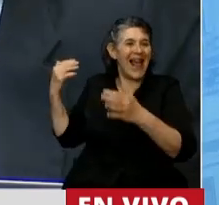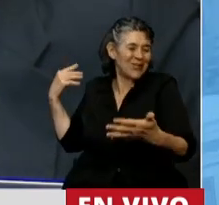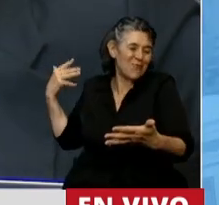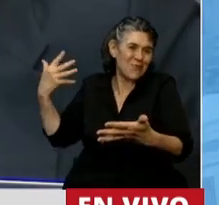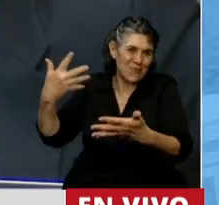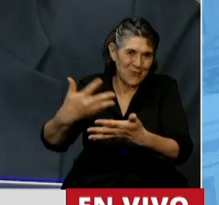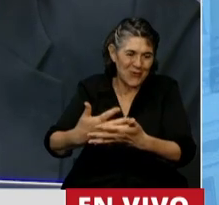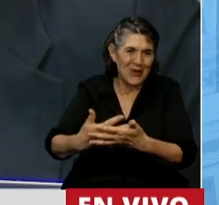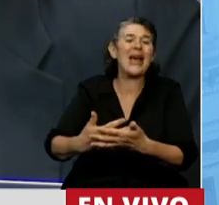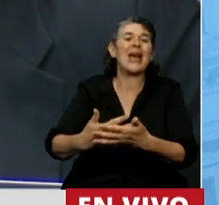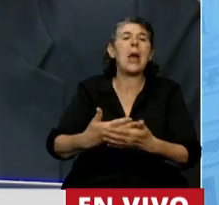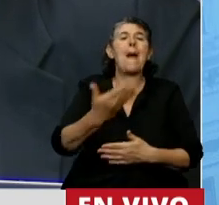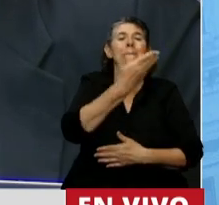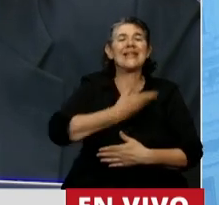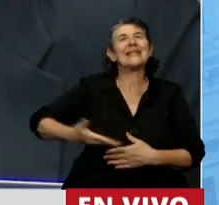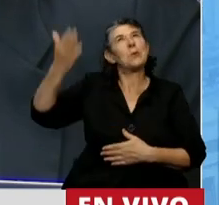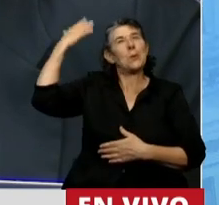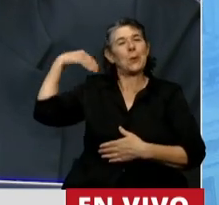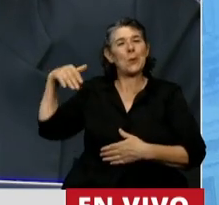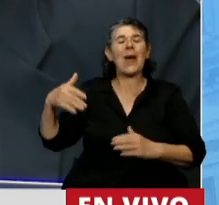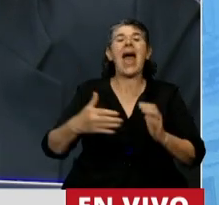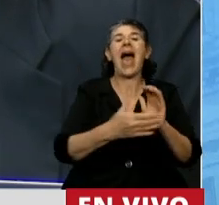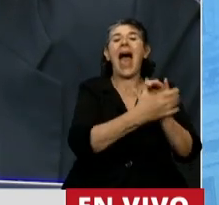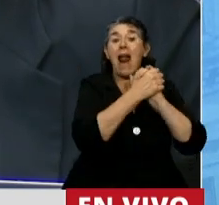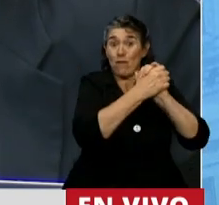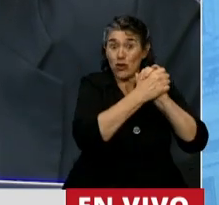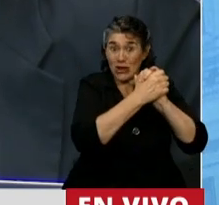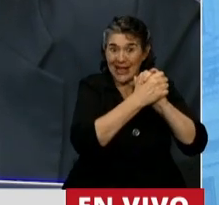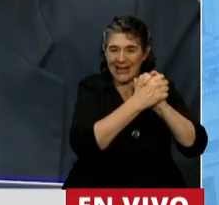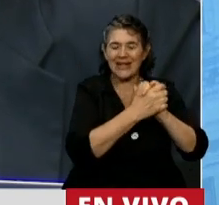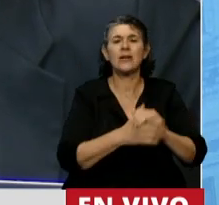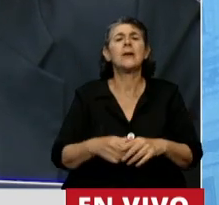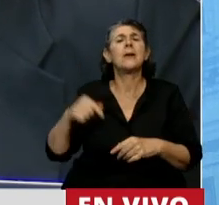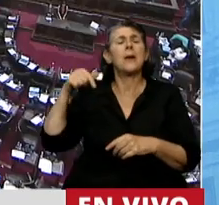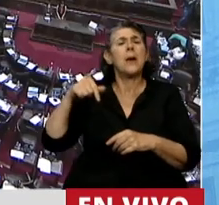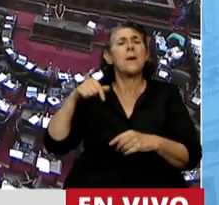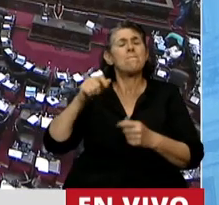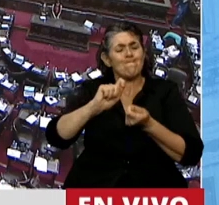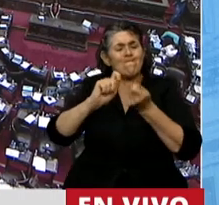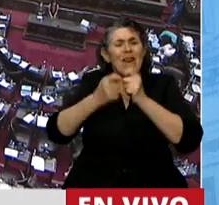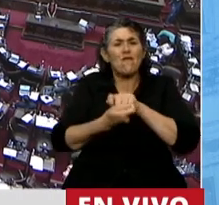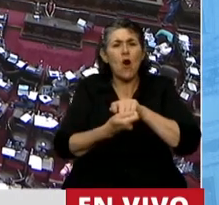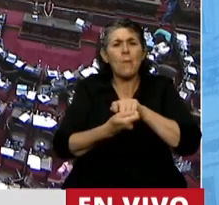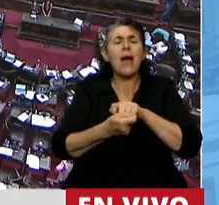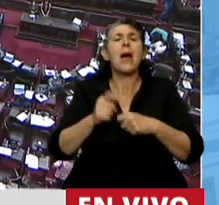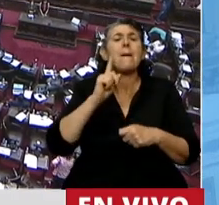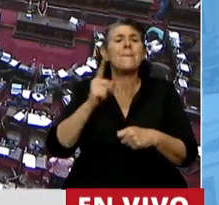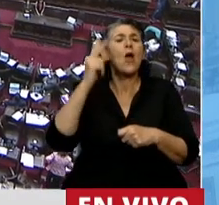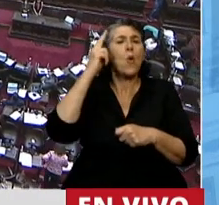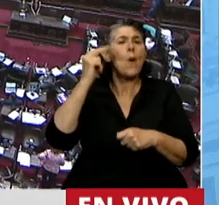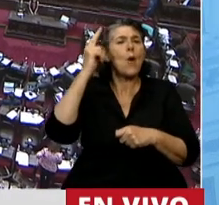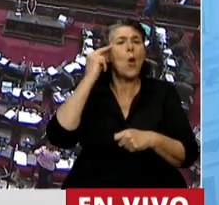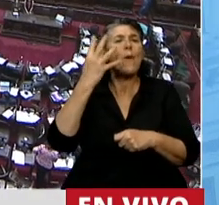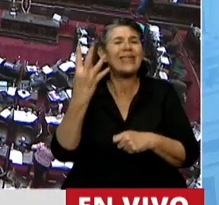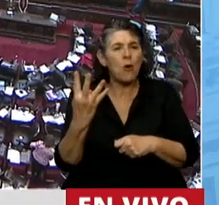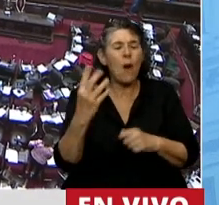la figura del presidente Alfonsín, que en la Convención Reformadora de 1994, cuando se trató lo que hoy es